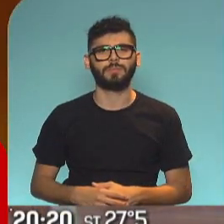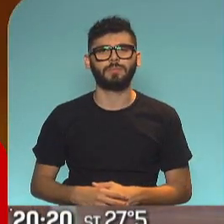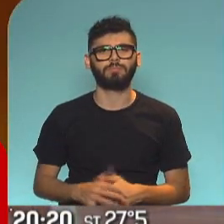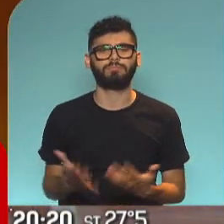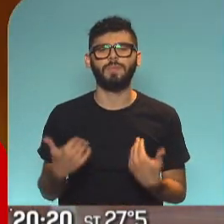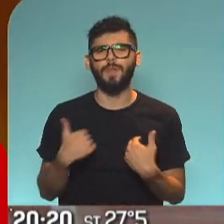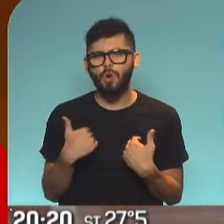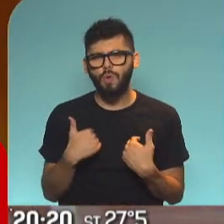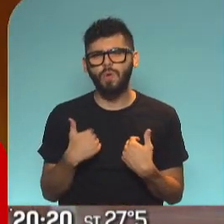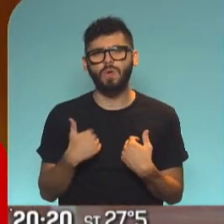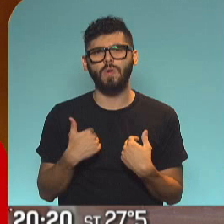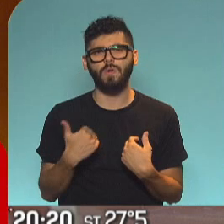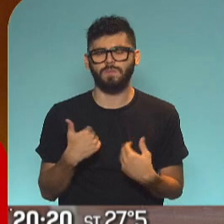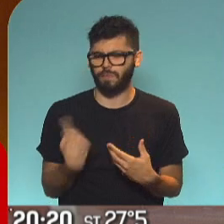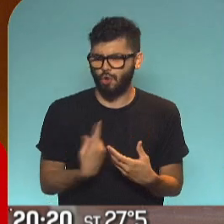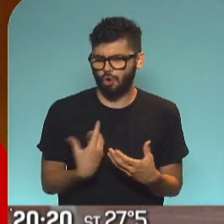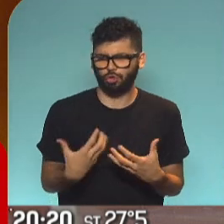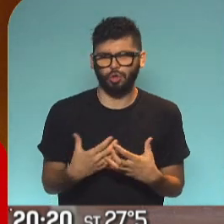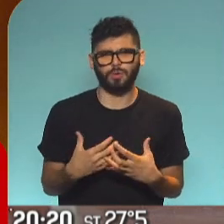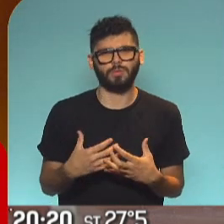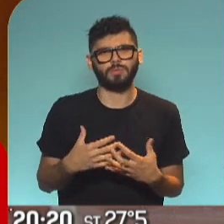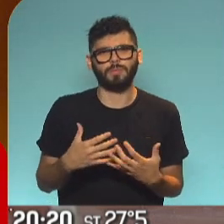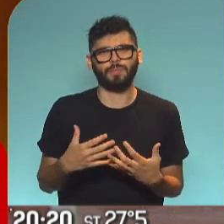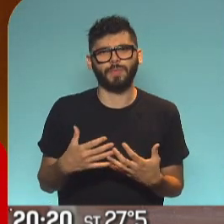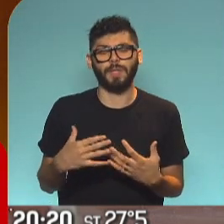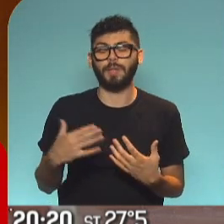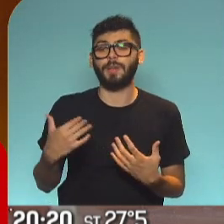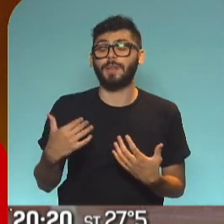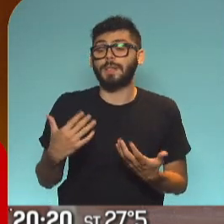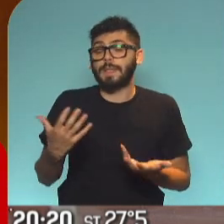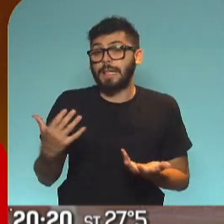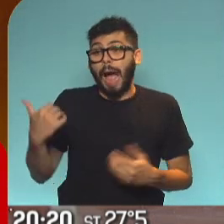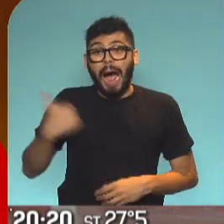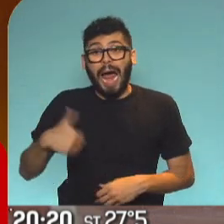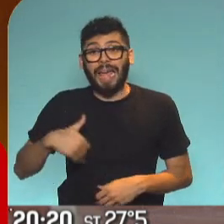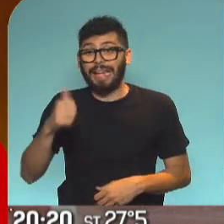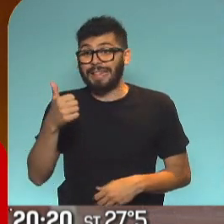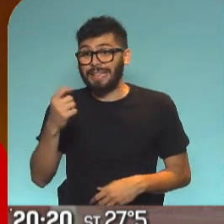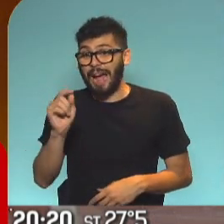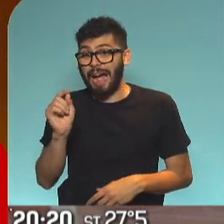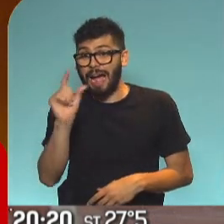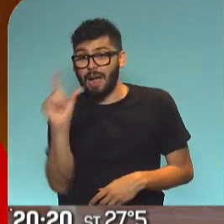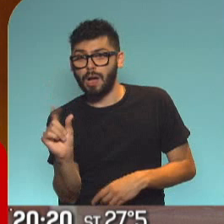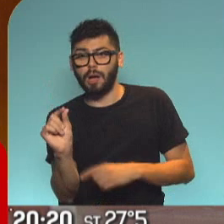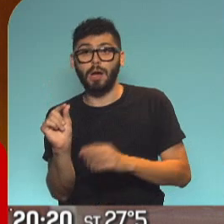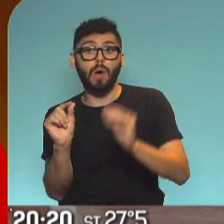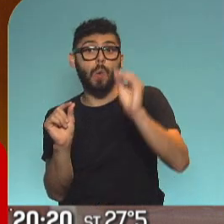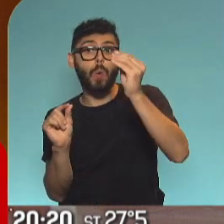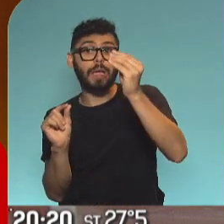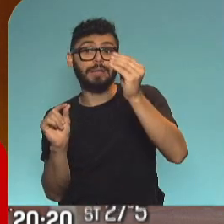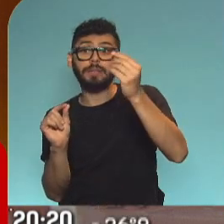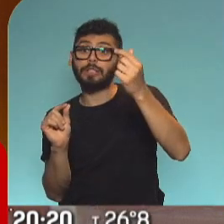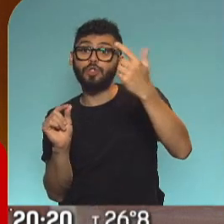Yo por nosotros mismos no imagino a Argentina sin Brasil. Y la verdad que también